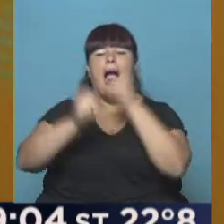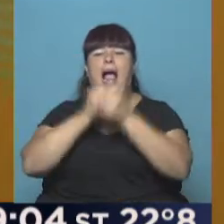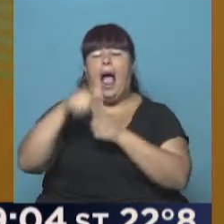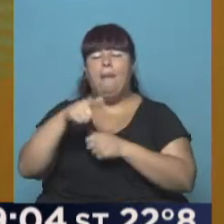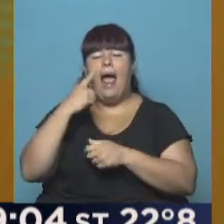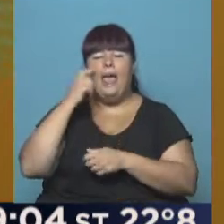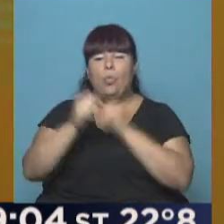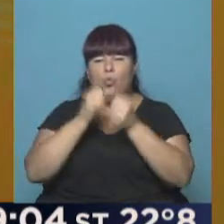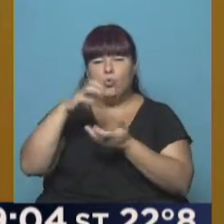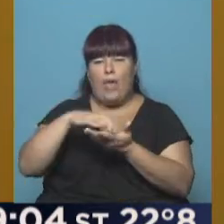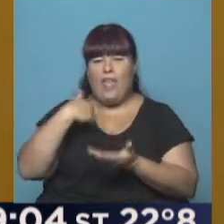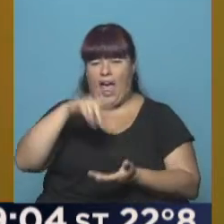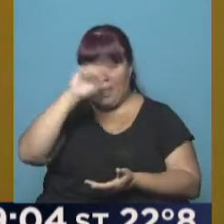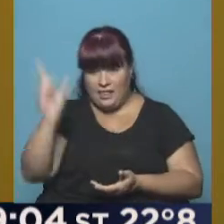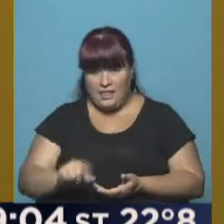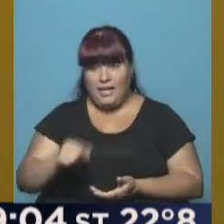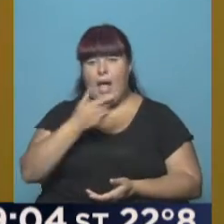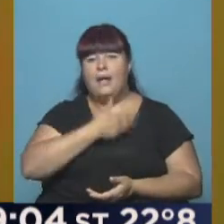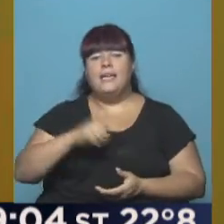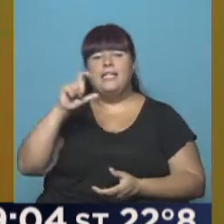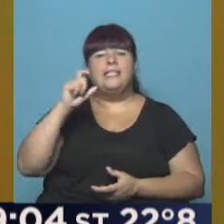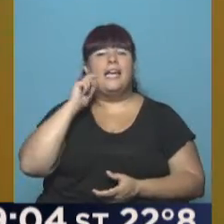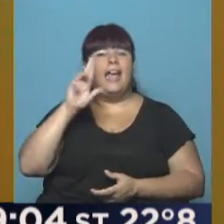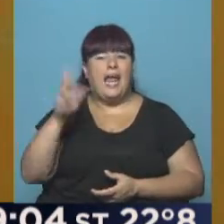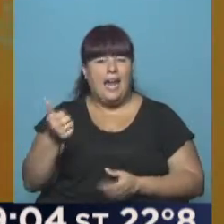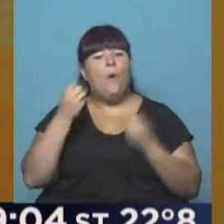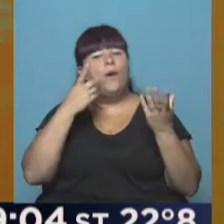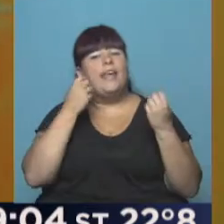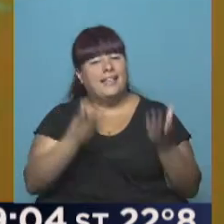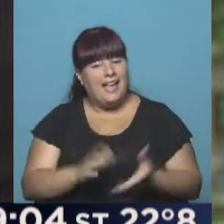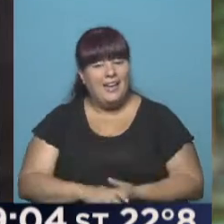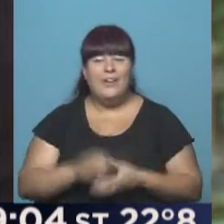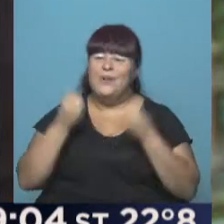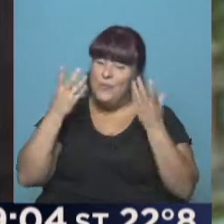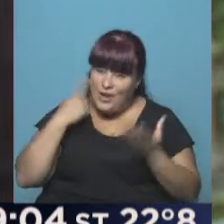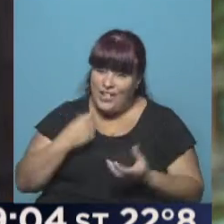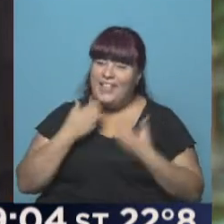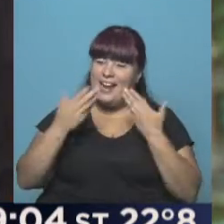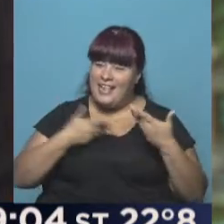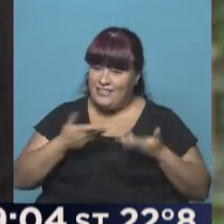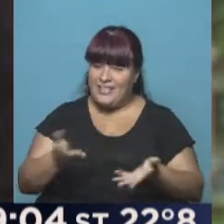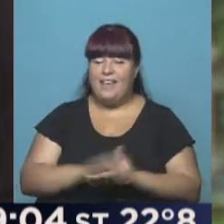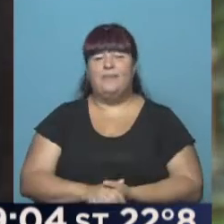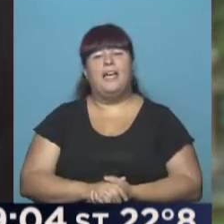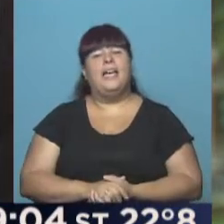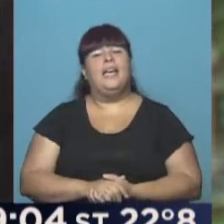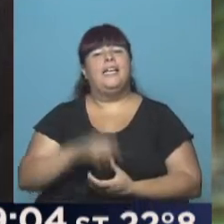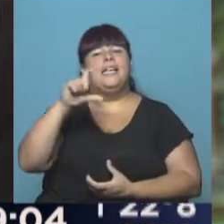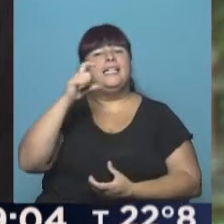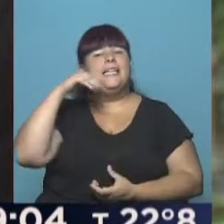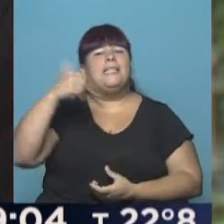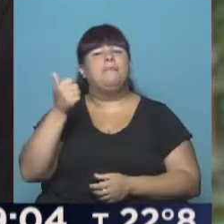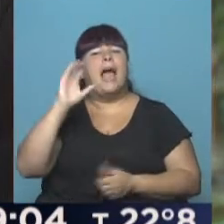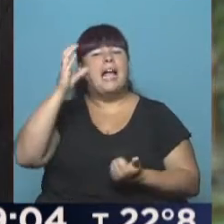de la república argentina dirigente de ceguera haría el buen día cómo le va la sigla cima